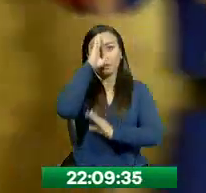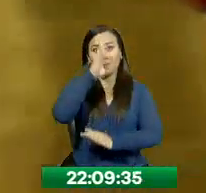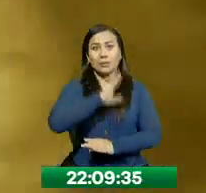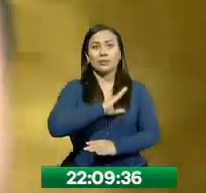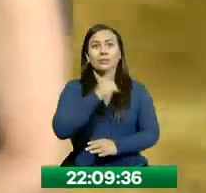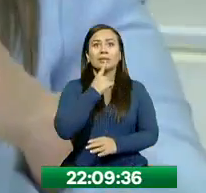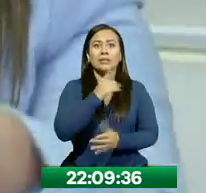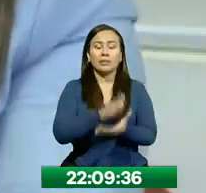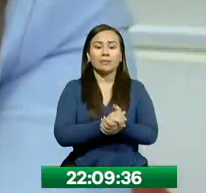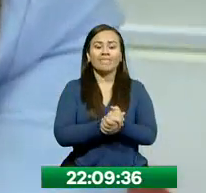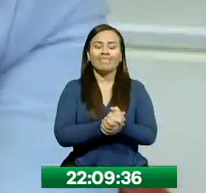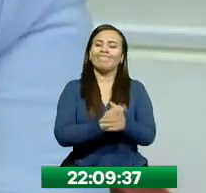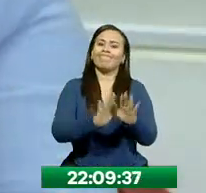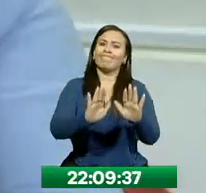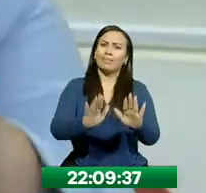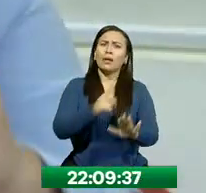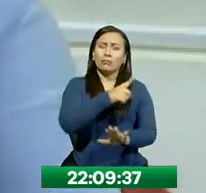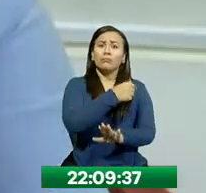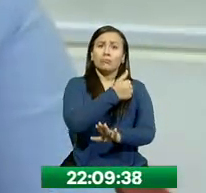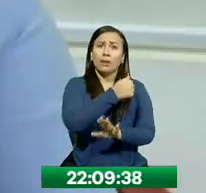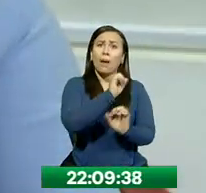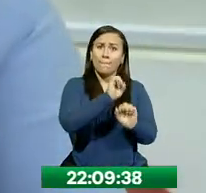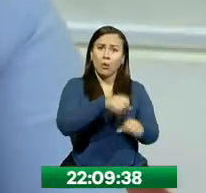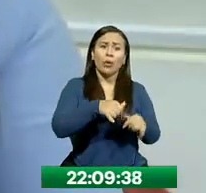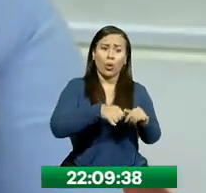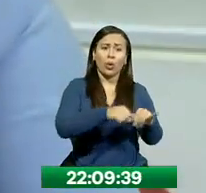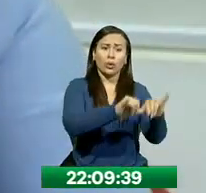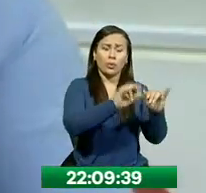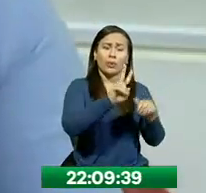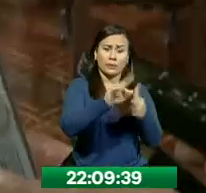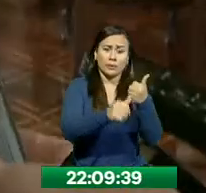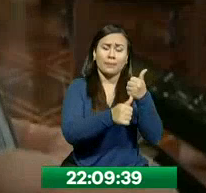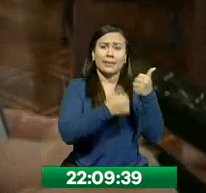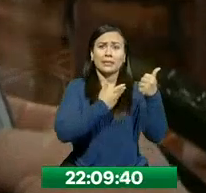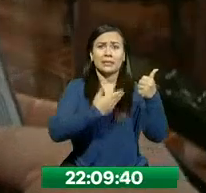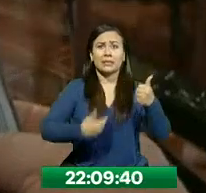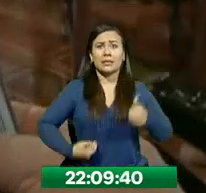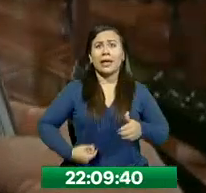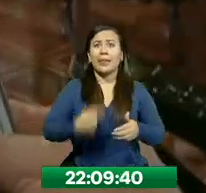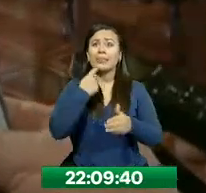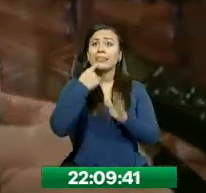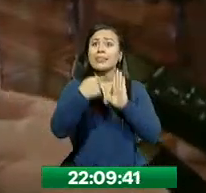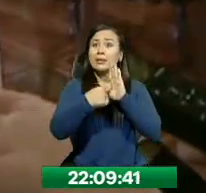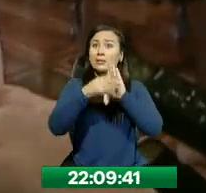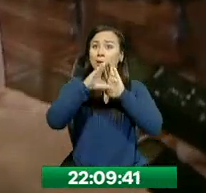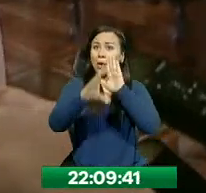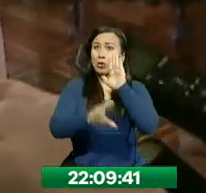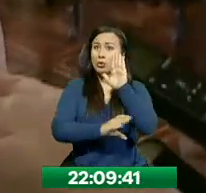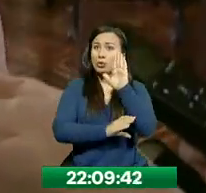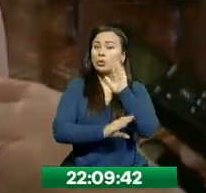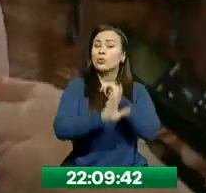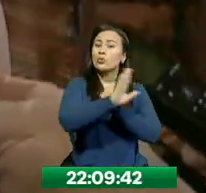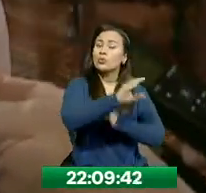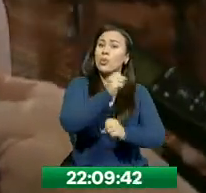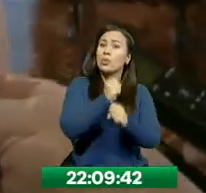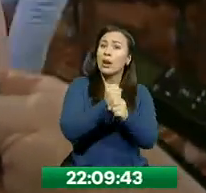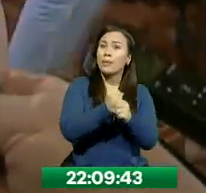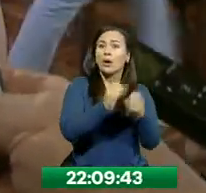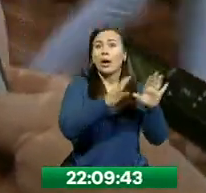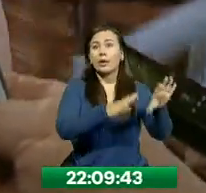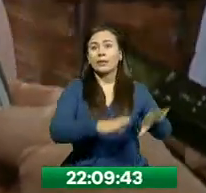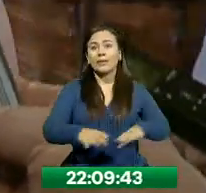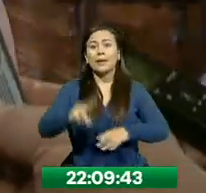esta figura no le exime a Vicuña de su cargo de vicepresidenta. Según dice la Constitución, las funciones, las tareas